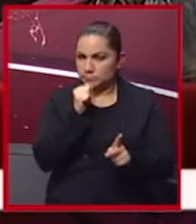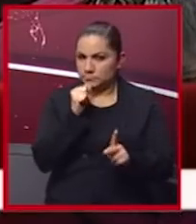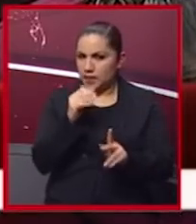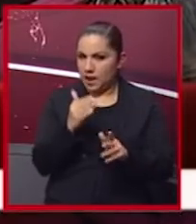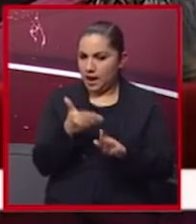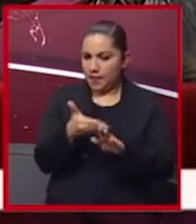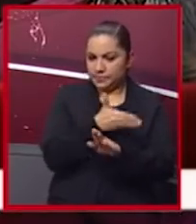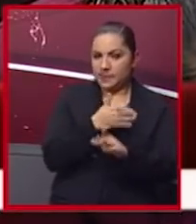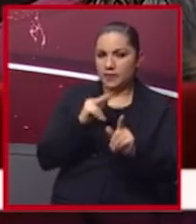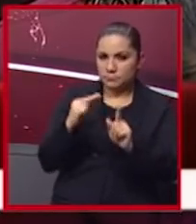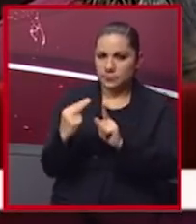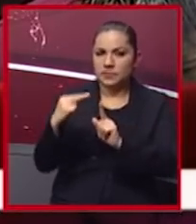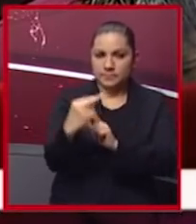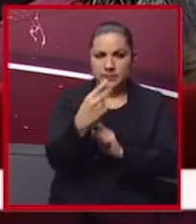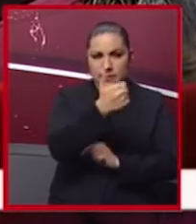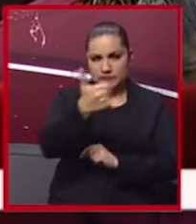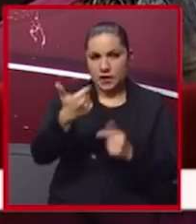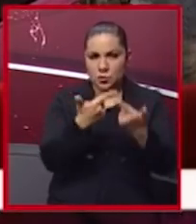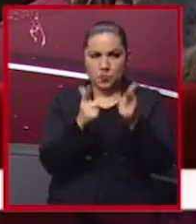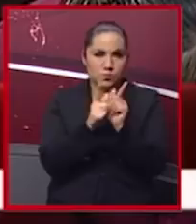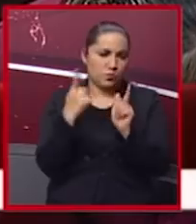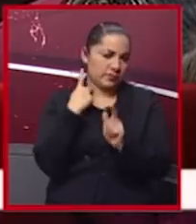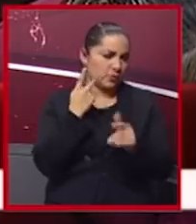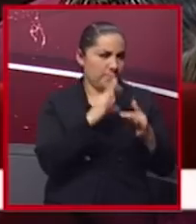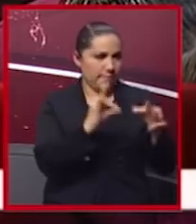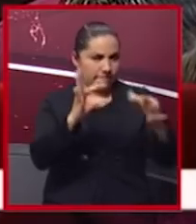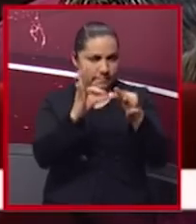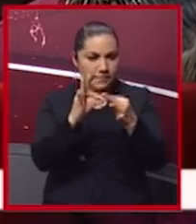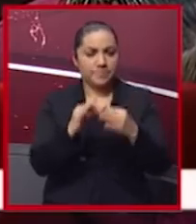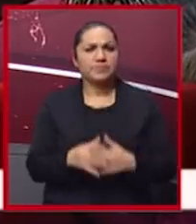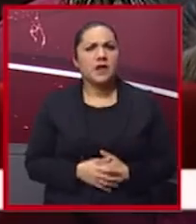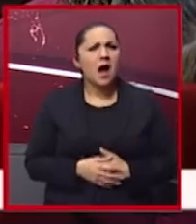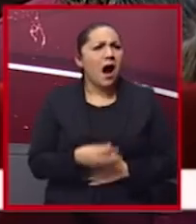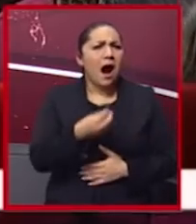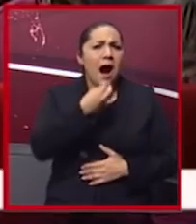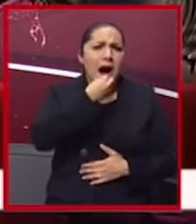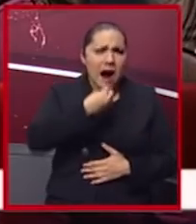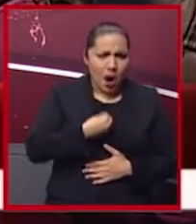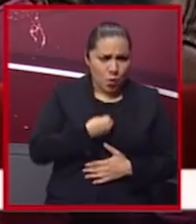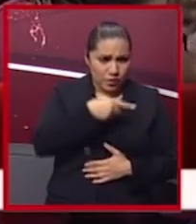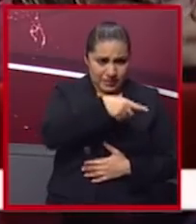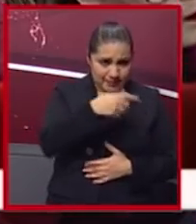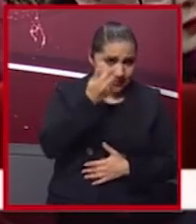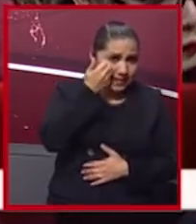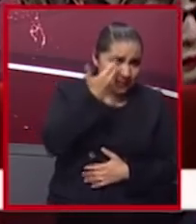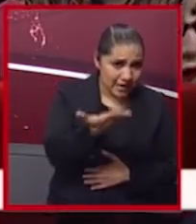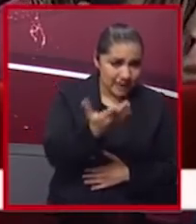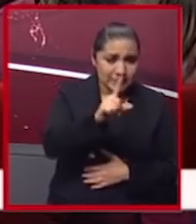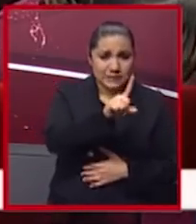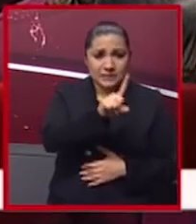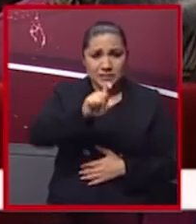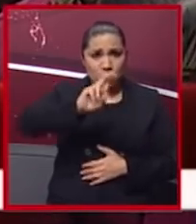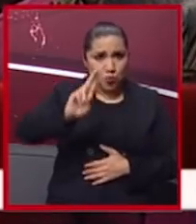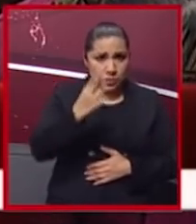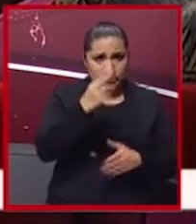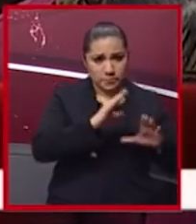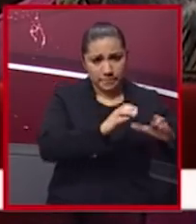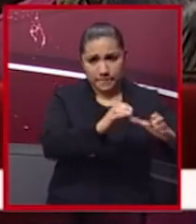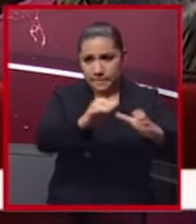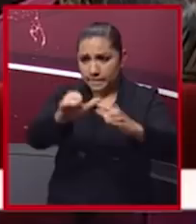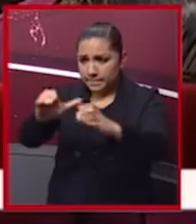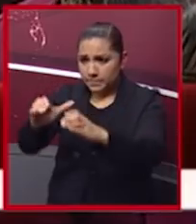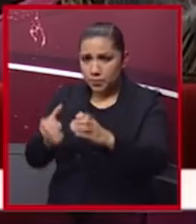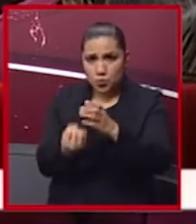Aunque se pretendan crear 100 nuevas universidades, a la UNAM se le reducirán más de 1,000 millones de